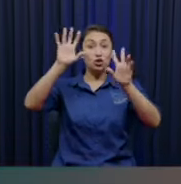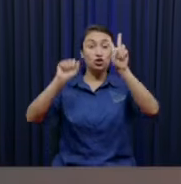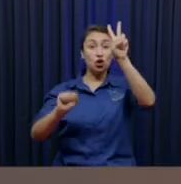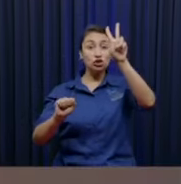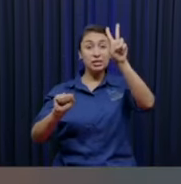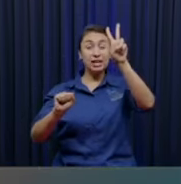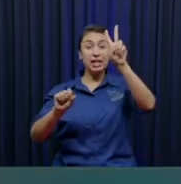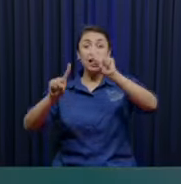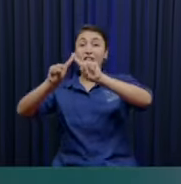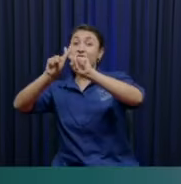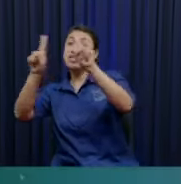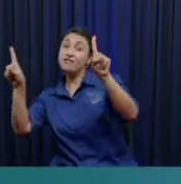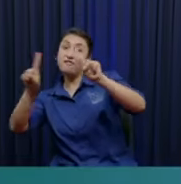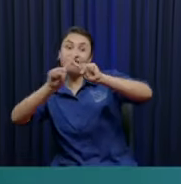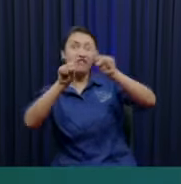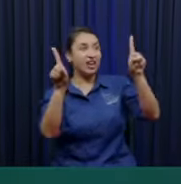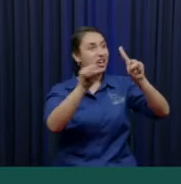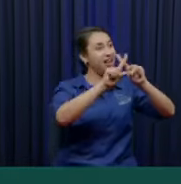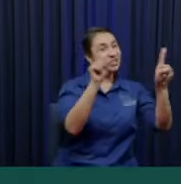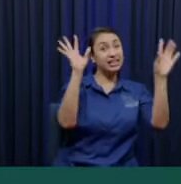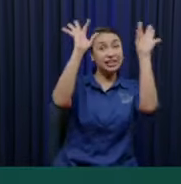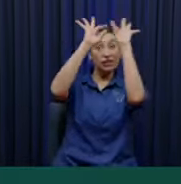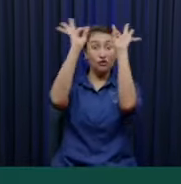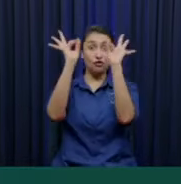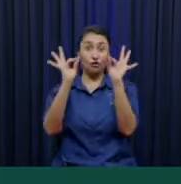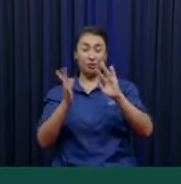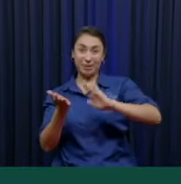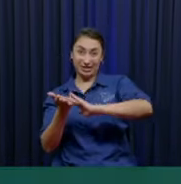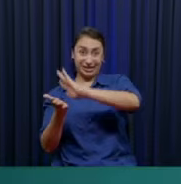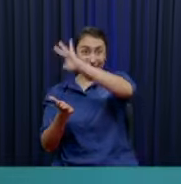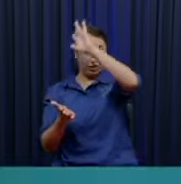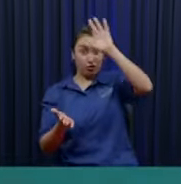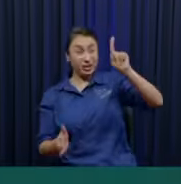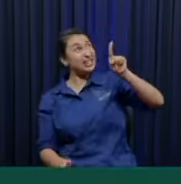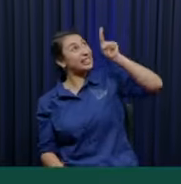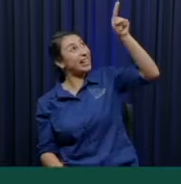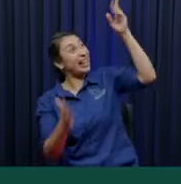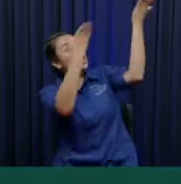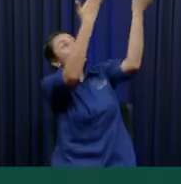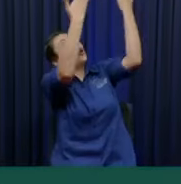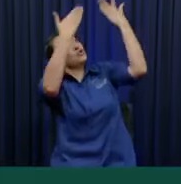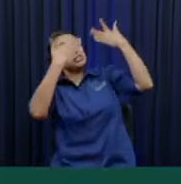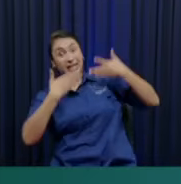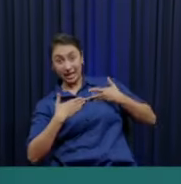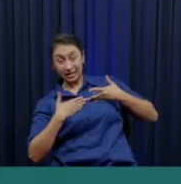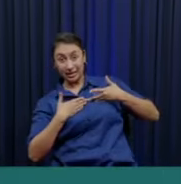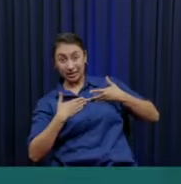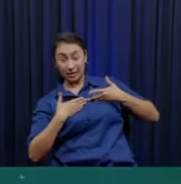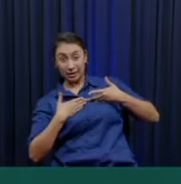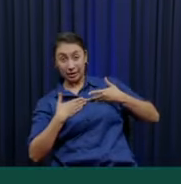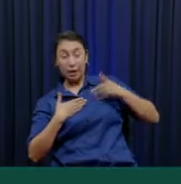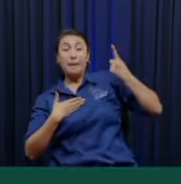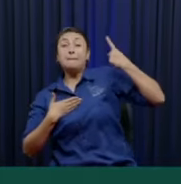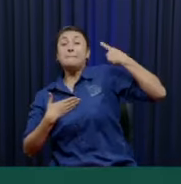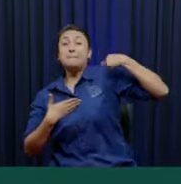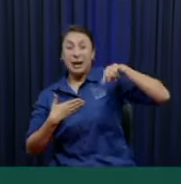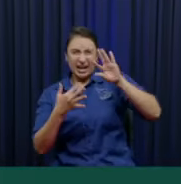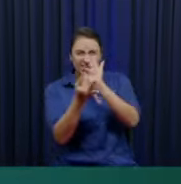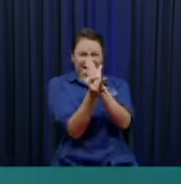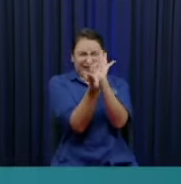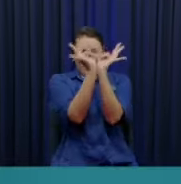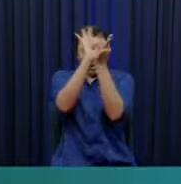ciñe, kabod, tifara, tohar, adar, pa'ar, shabach,